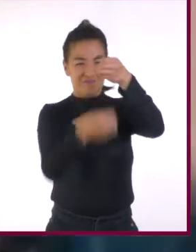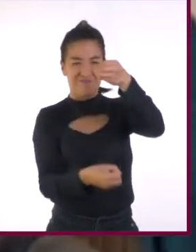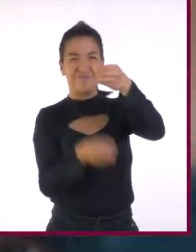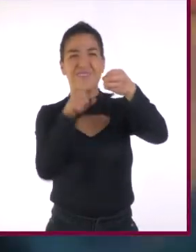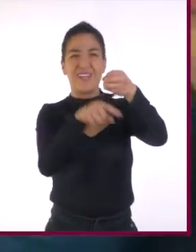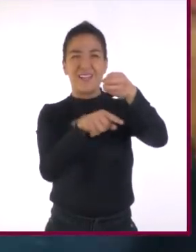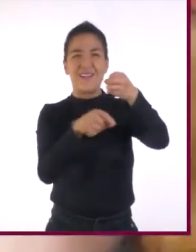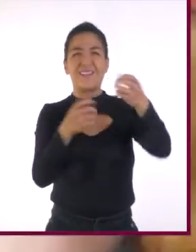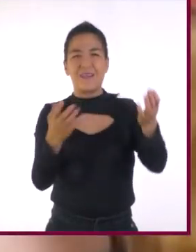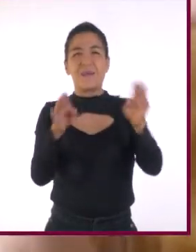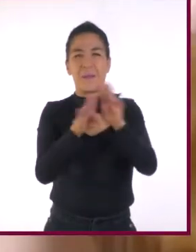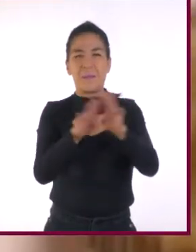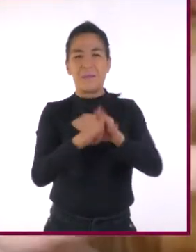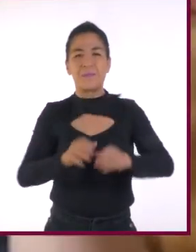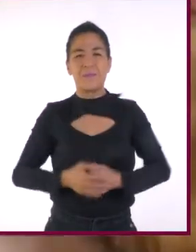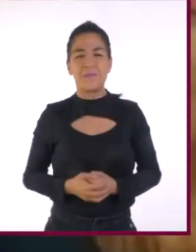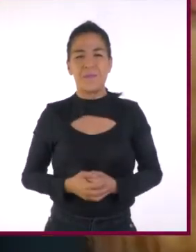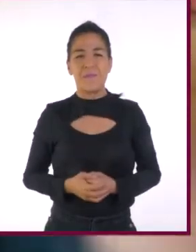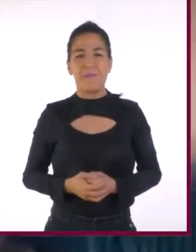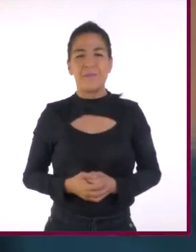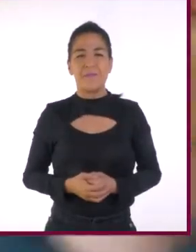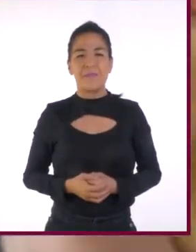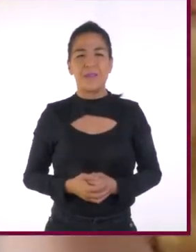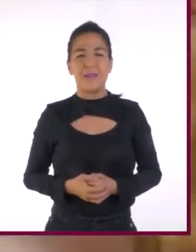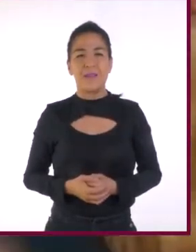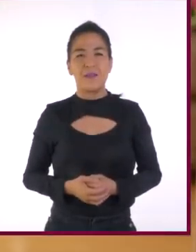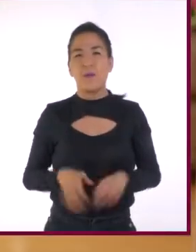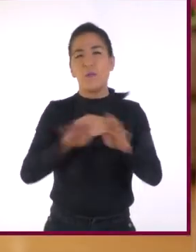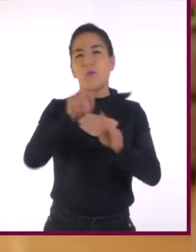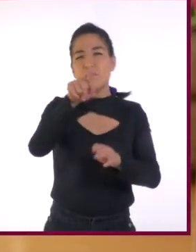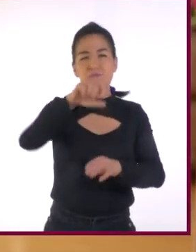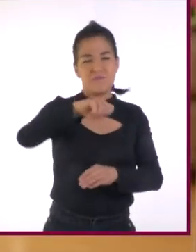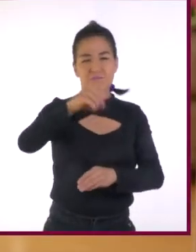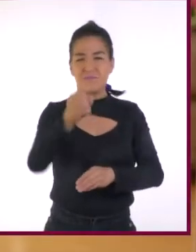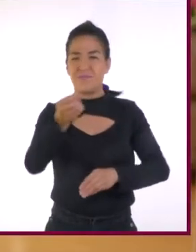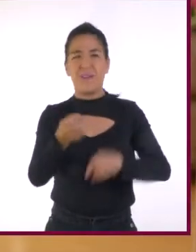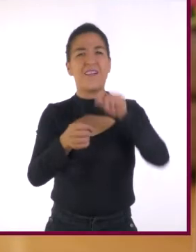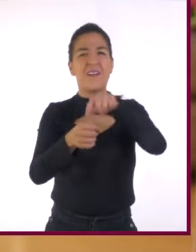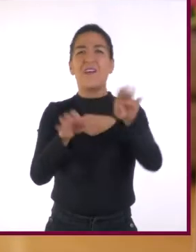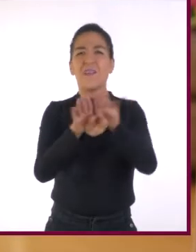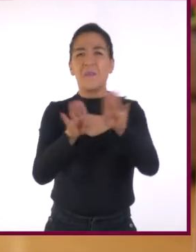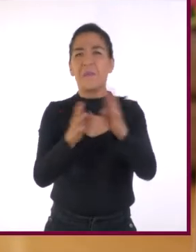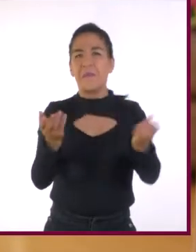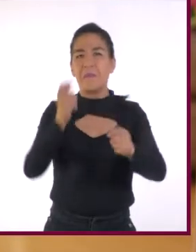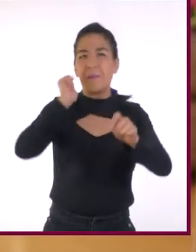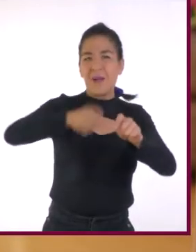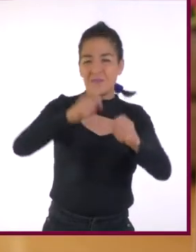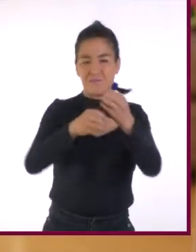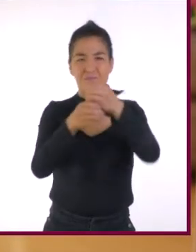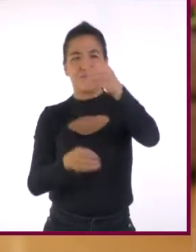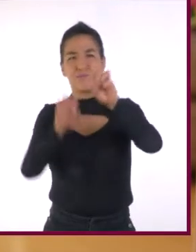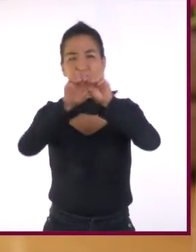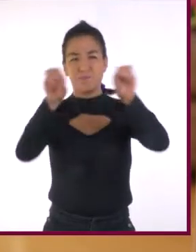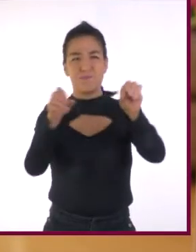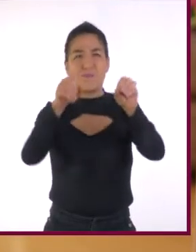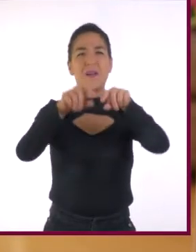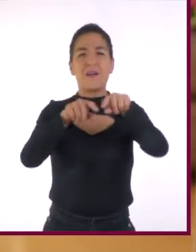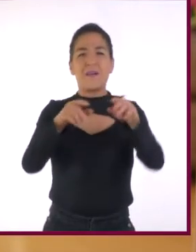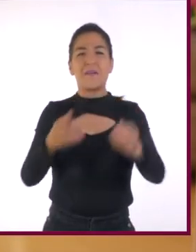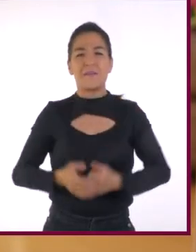y además es asimétrico, si lo pones así en cualquier eje, va a ser un poco complicado encontrar